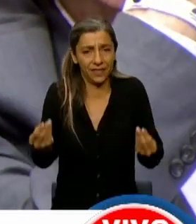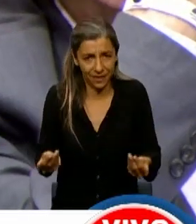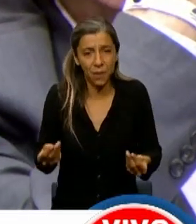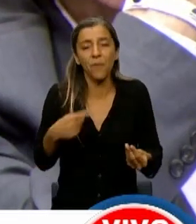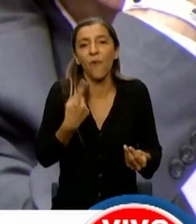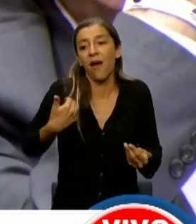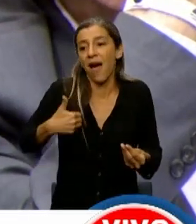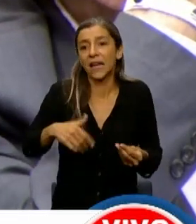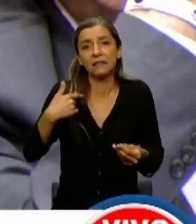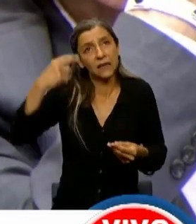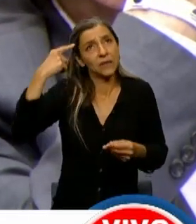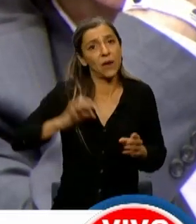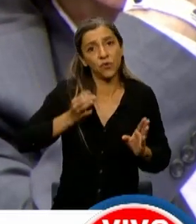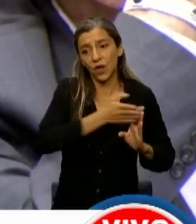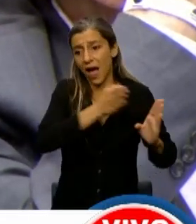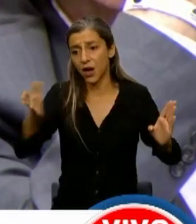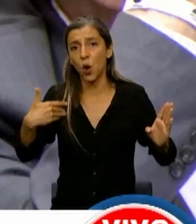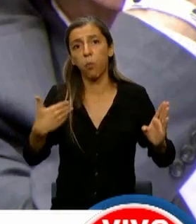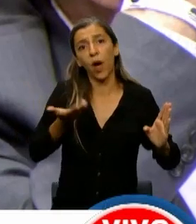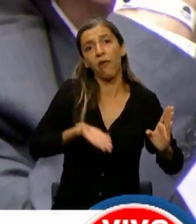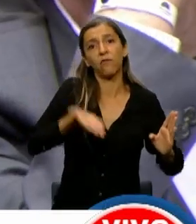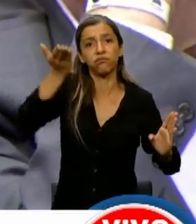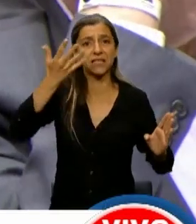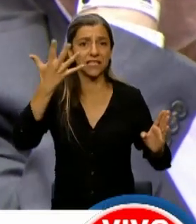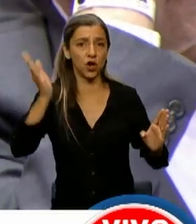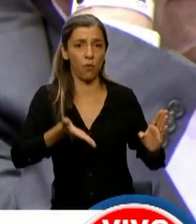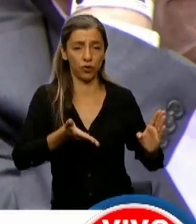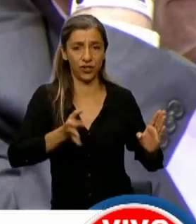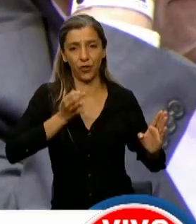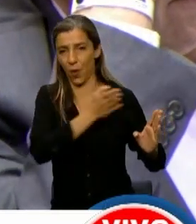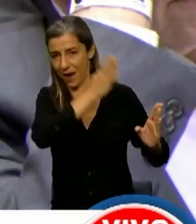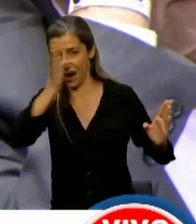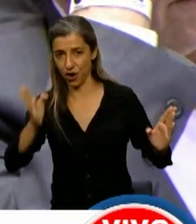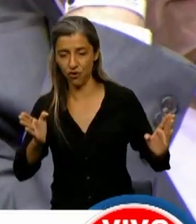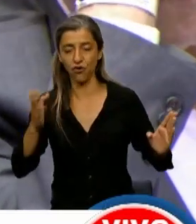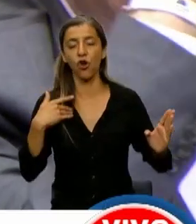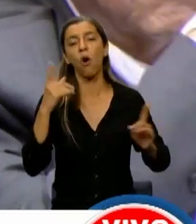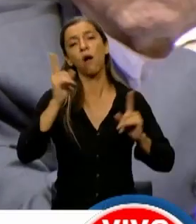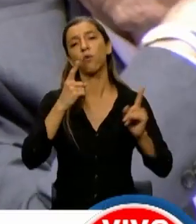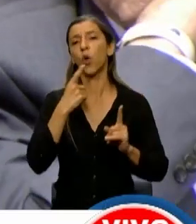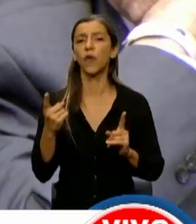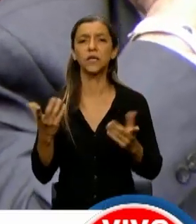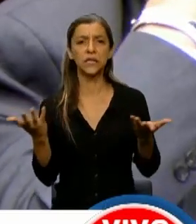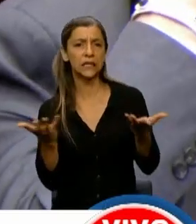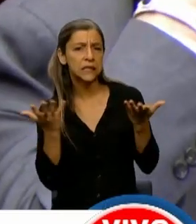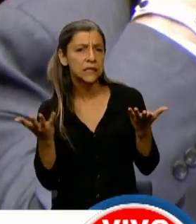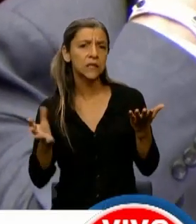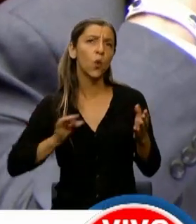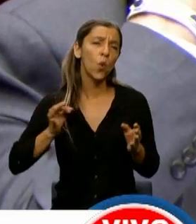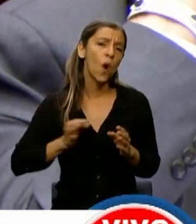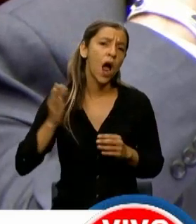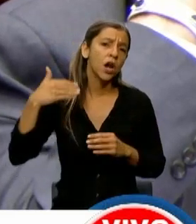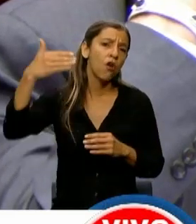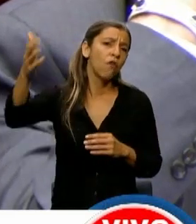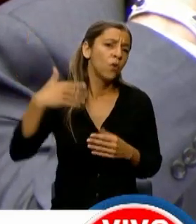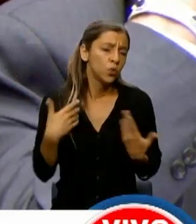este año iba a crecer un 5% en el año. Y muchos decían, ¿cuántos años va a demorar la